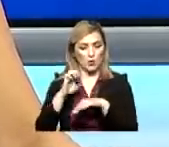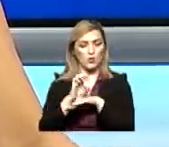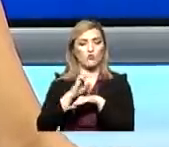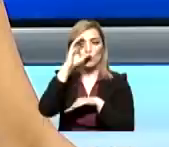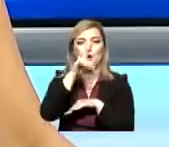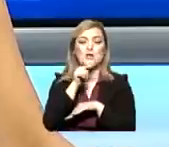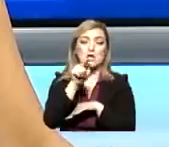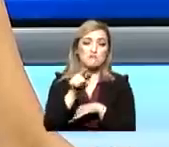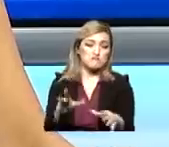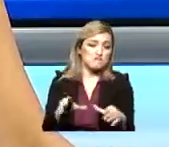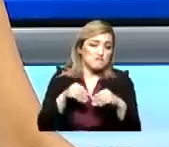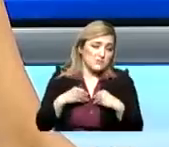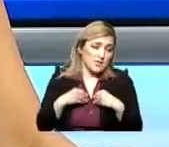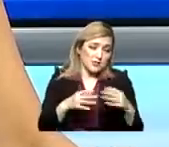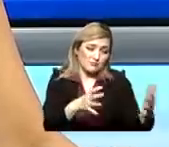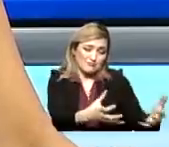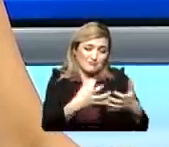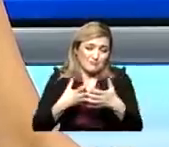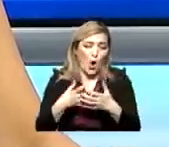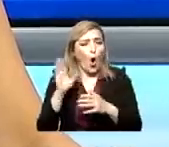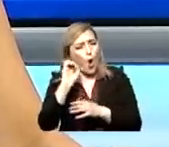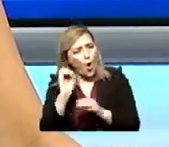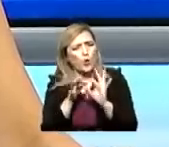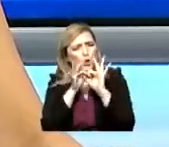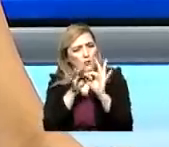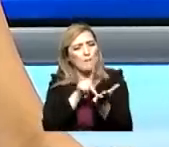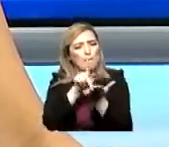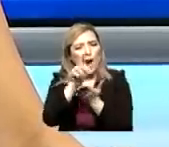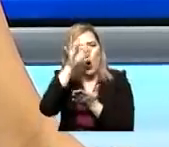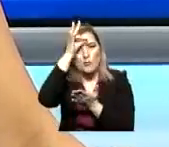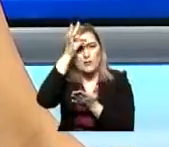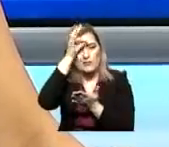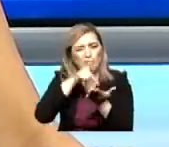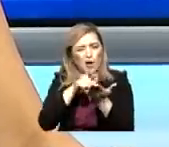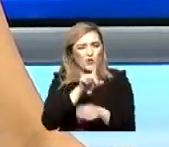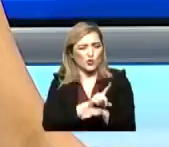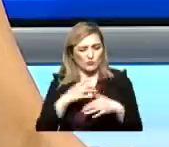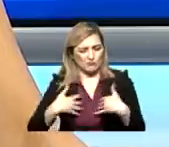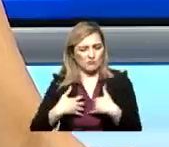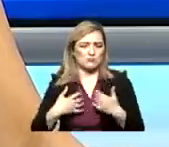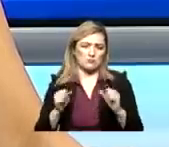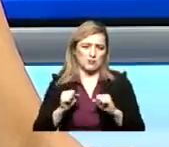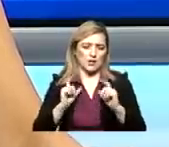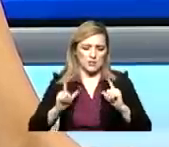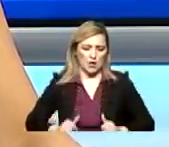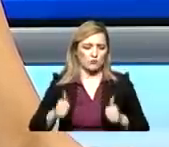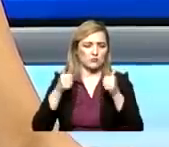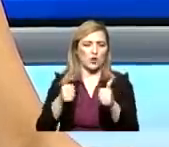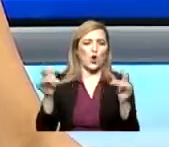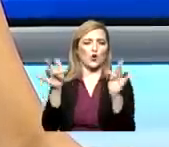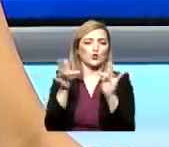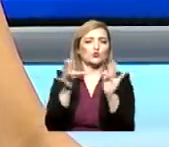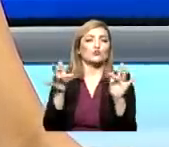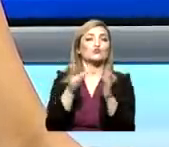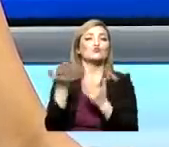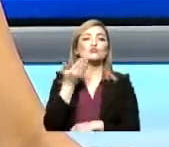perrita, y si usted también quiere colaborar con donaciones para pagar la hospitalización y también su recuperación, puede